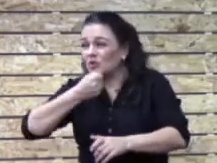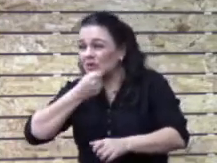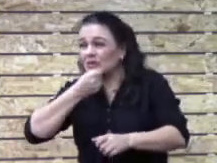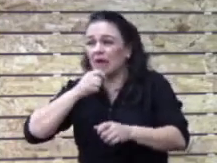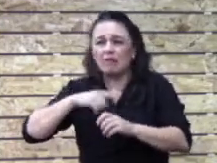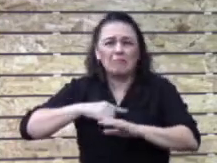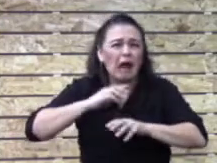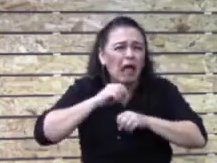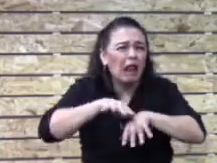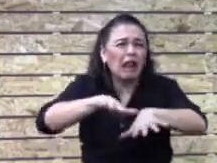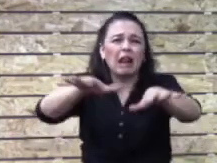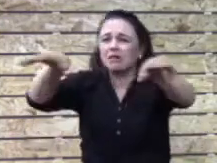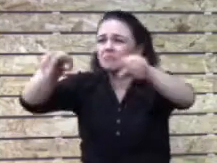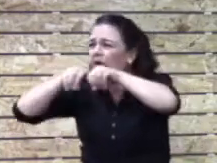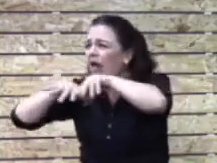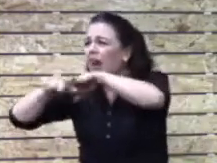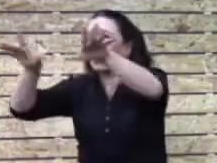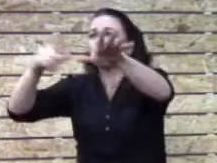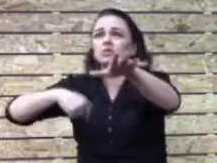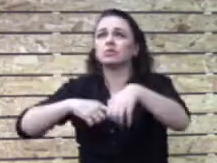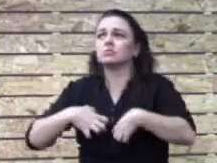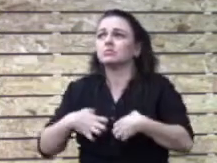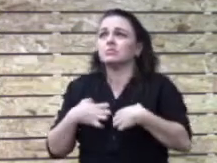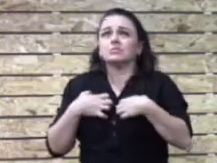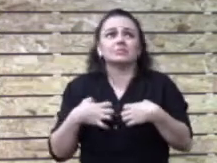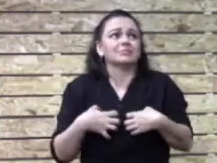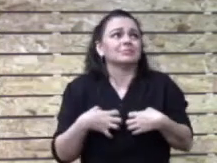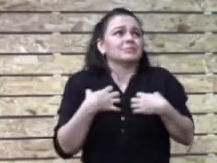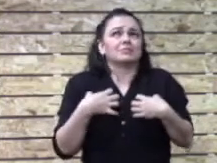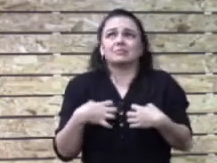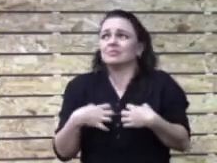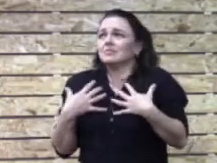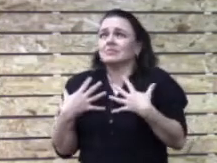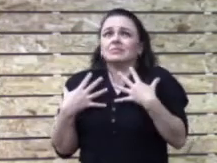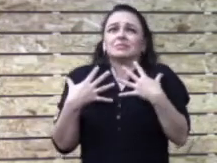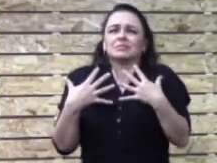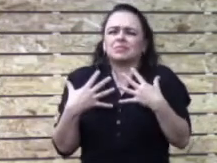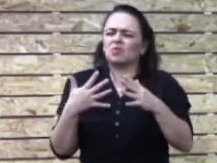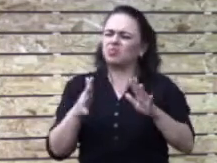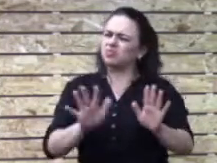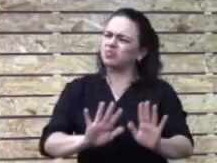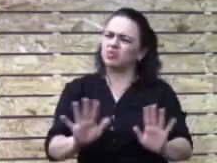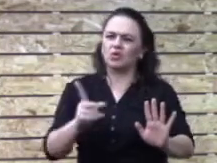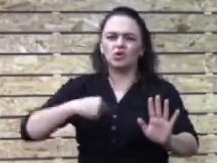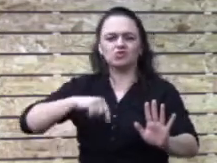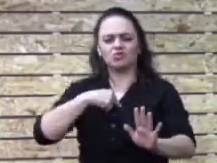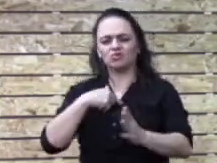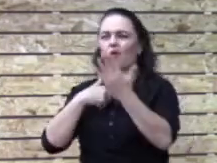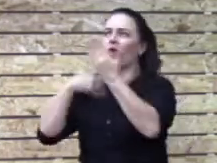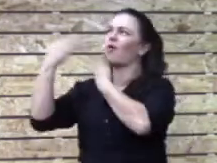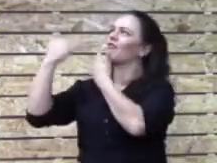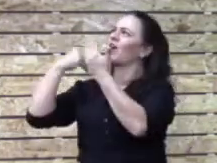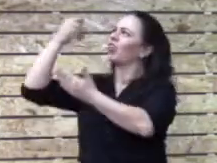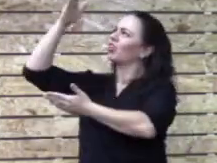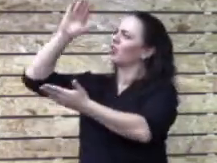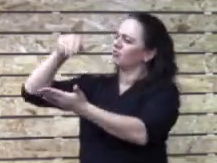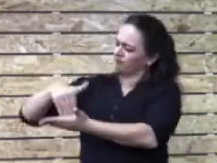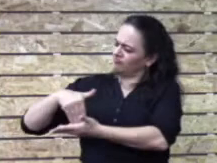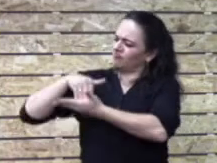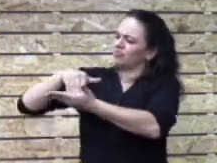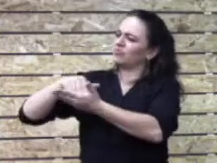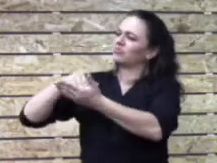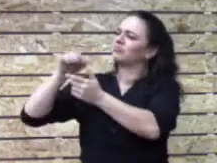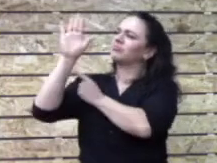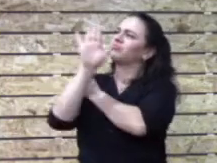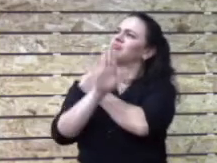pánico. Estamos confiados sobre una roca, en el castillo y la fortaleza del Señor. Estamos guardados en la